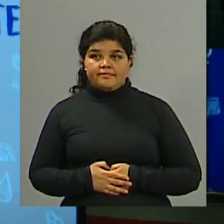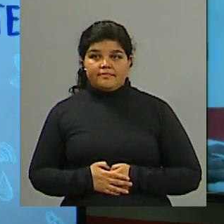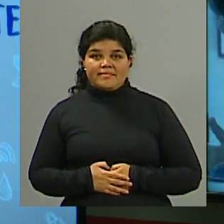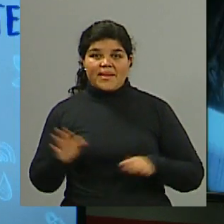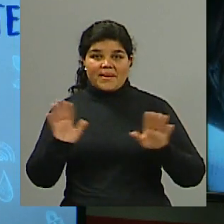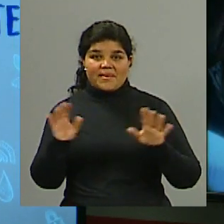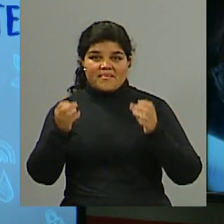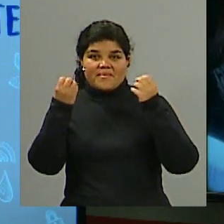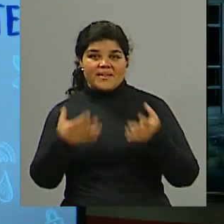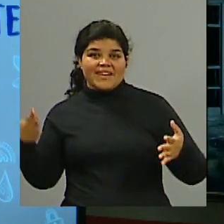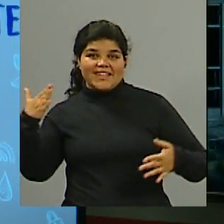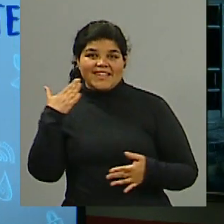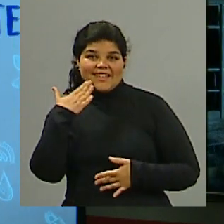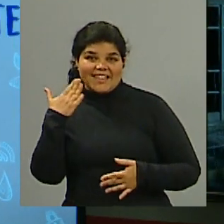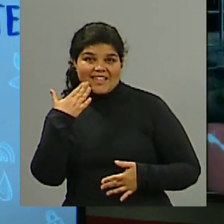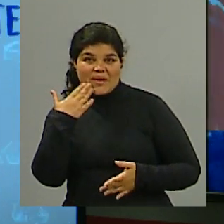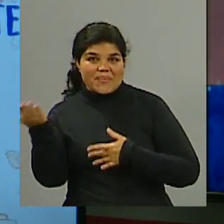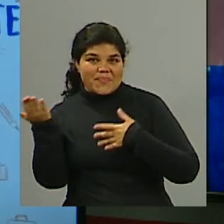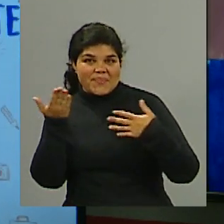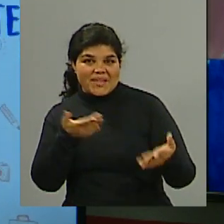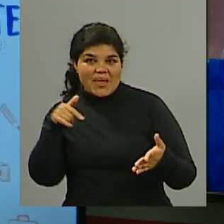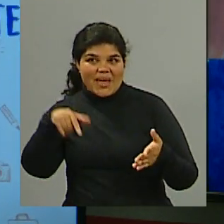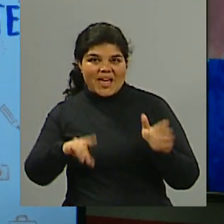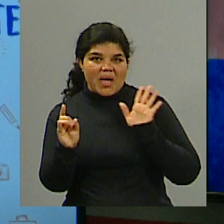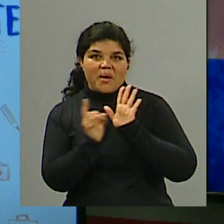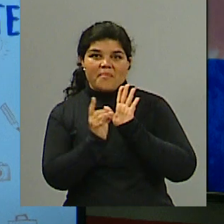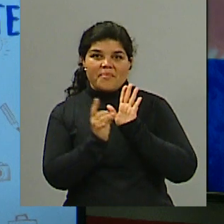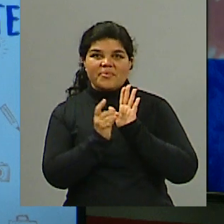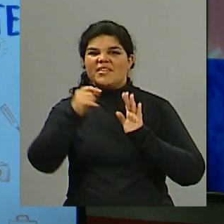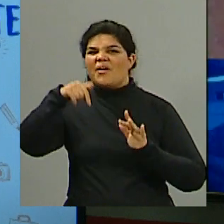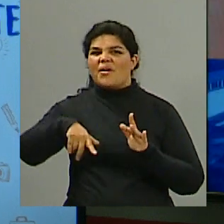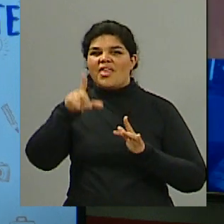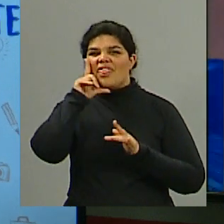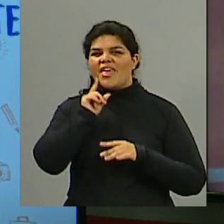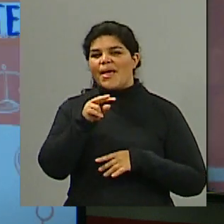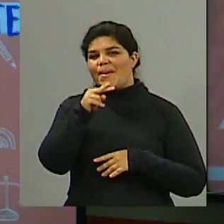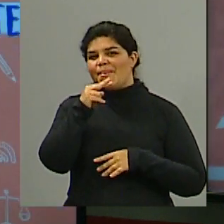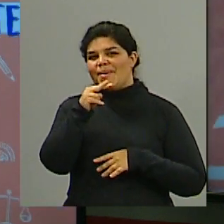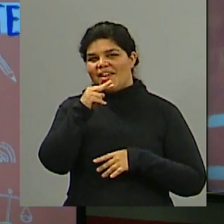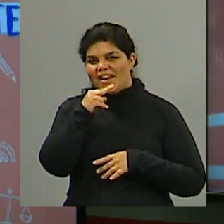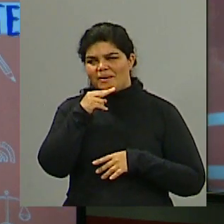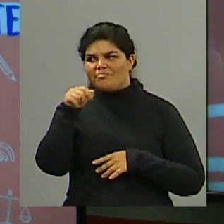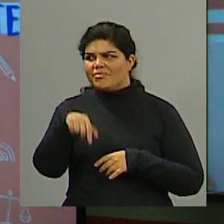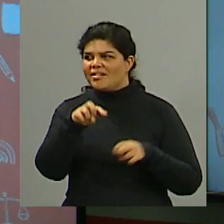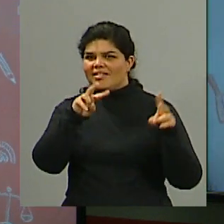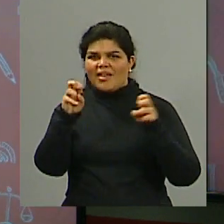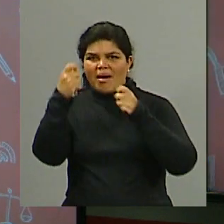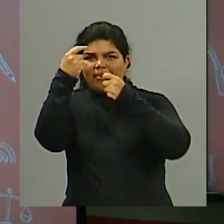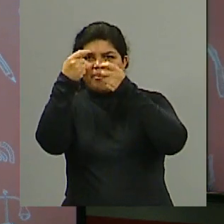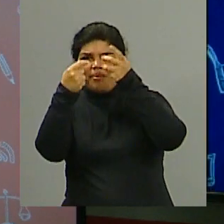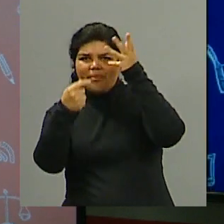Hola, buenas tardes, bienvenidos a Apuntes. En este día viernes vamos a desarrollar muchos temas. En un